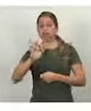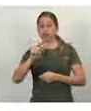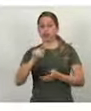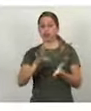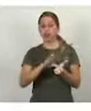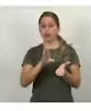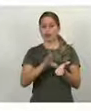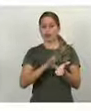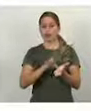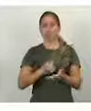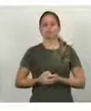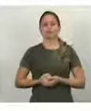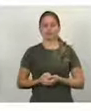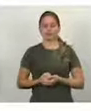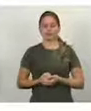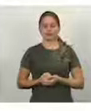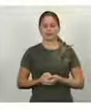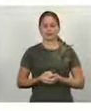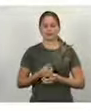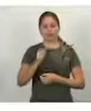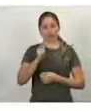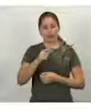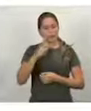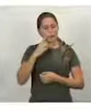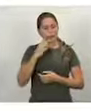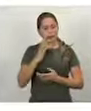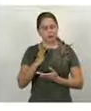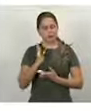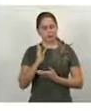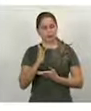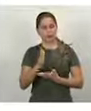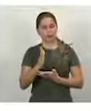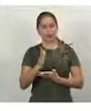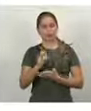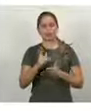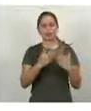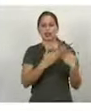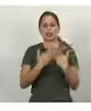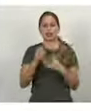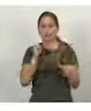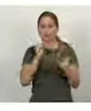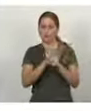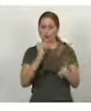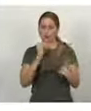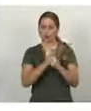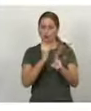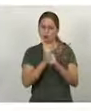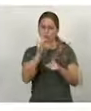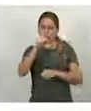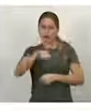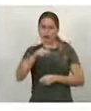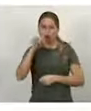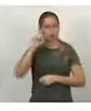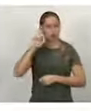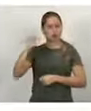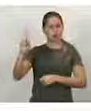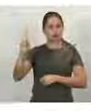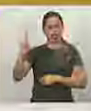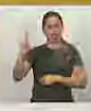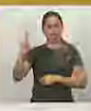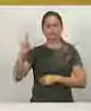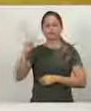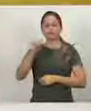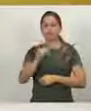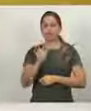de texto. Les propongo, mis estudiantes, comenzar el encuentro de hoy recordando